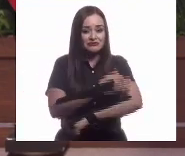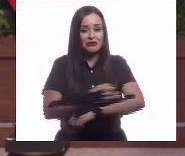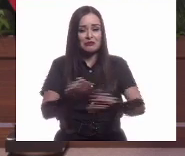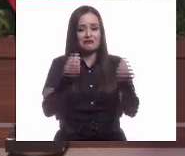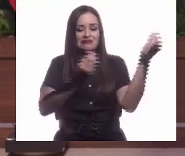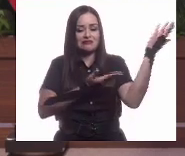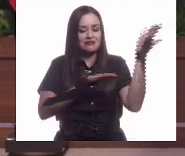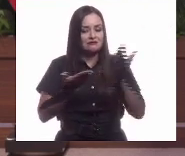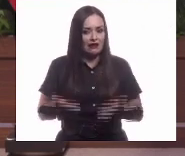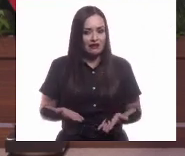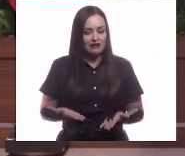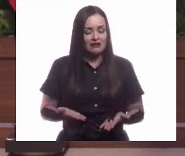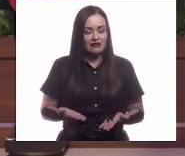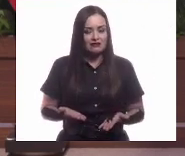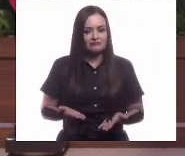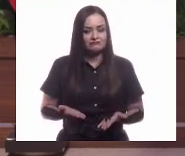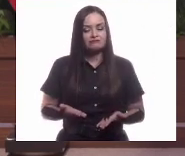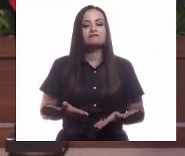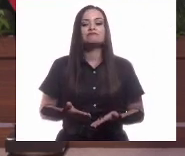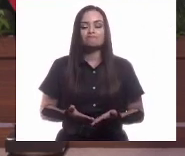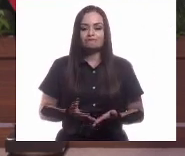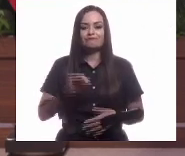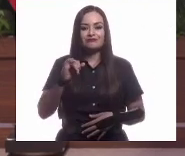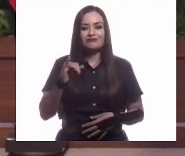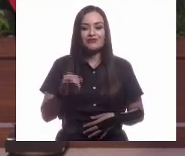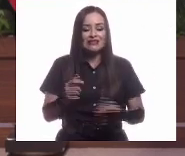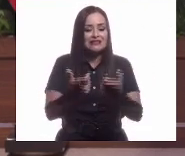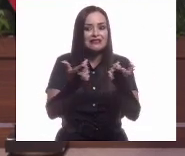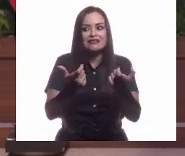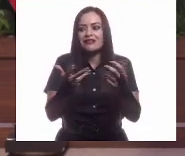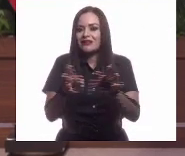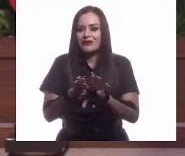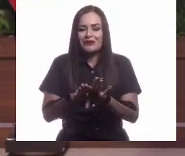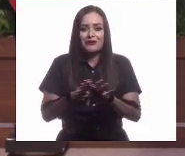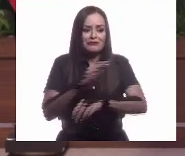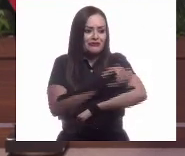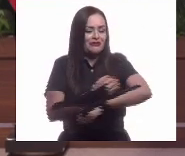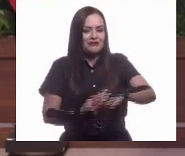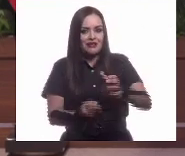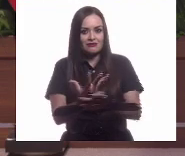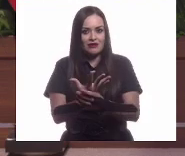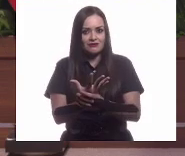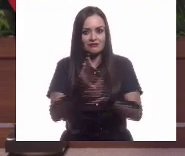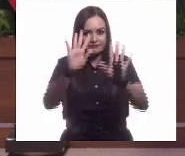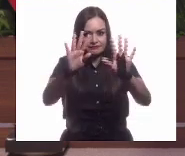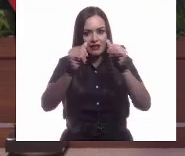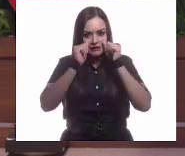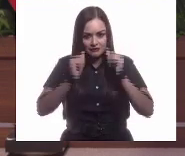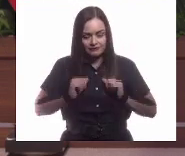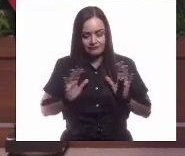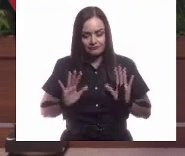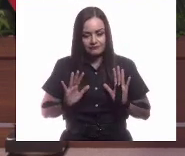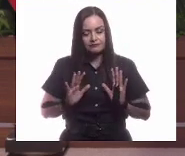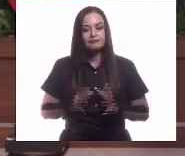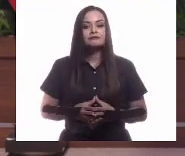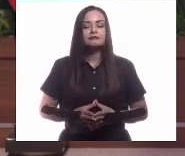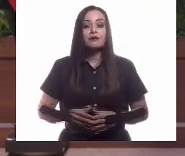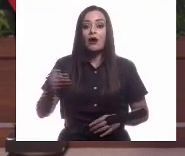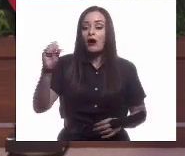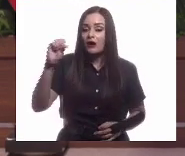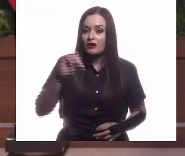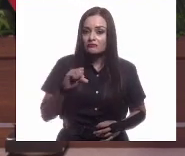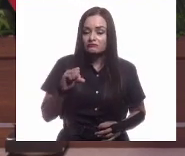del estado. Y siempre, hay que decirlo, los recursos son insuficientes. Quiero pedirle su atención. A partir de